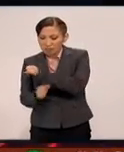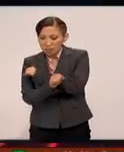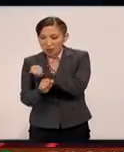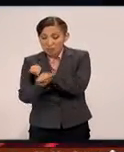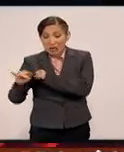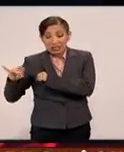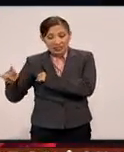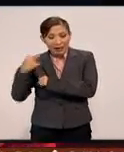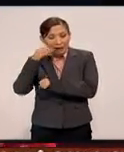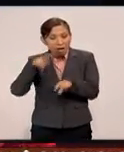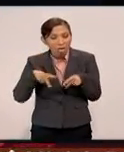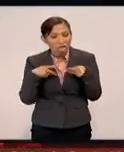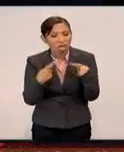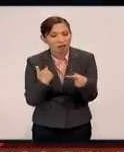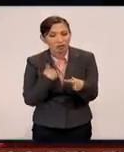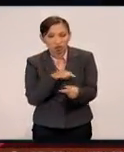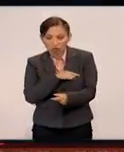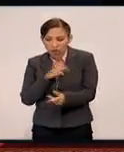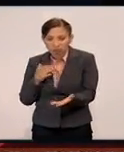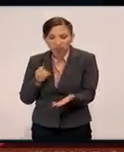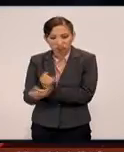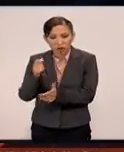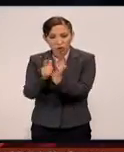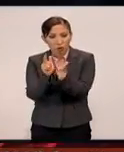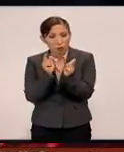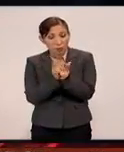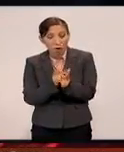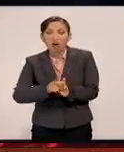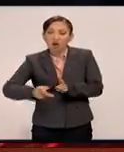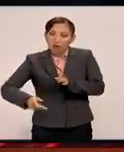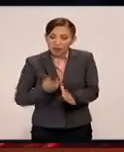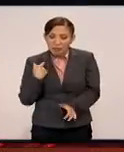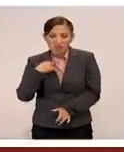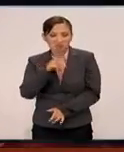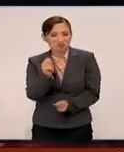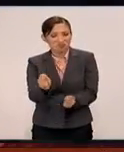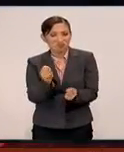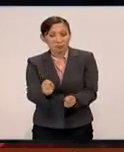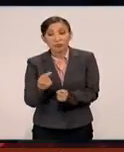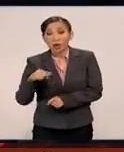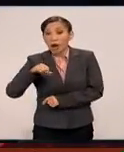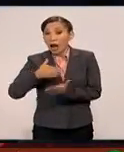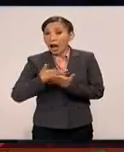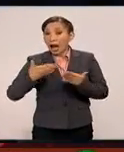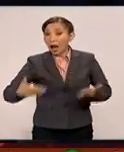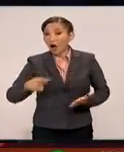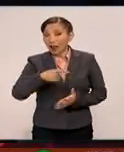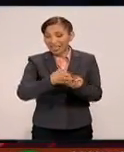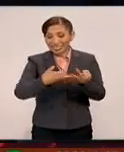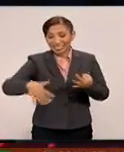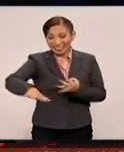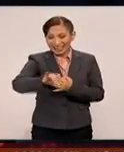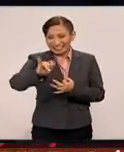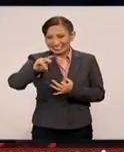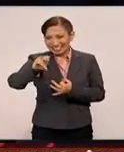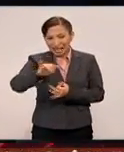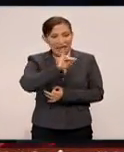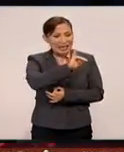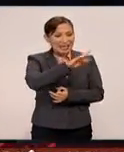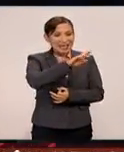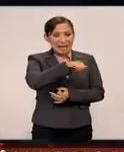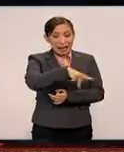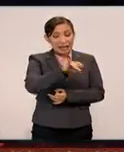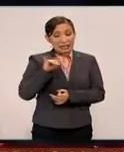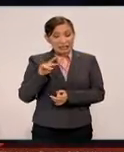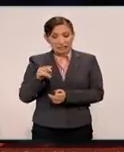ISIS espera debilitar nuestra determinación colectiva. Una vez más, han fracasado. Hoy en día, sobre el terreno en Siria e Irak,